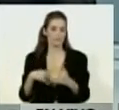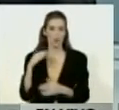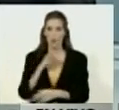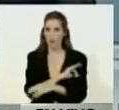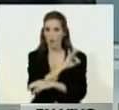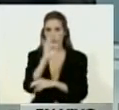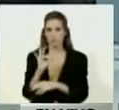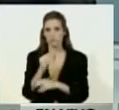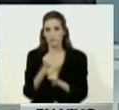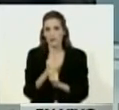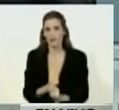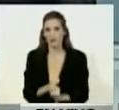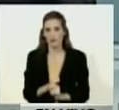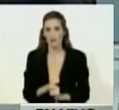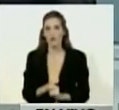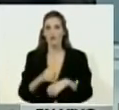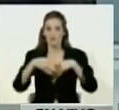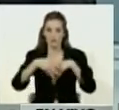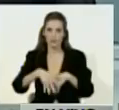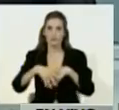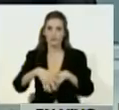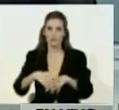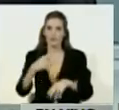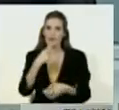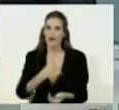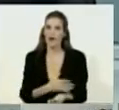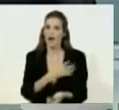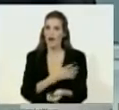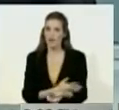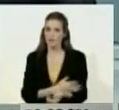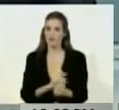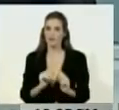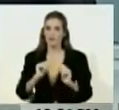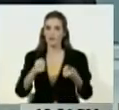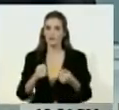día en la espera de la caravana que, como ya mencionábamos hace minutos, arrancó desde la Academia Militar.